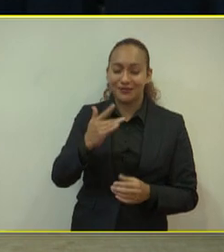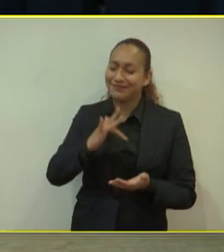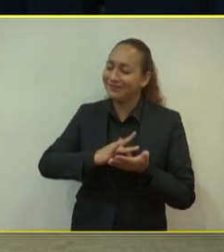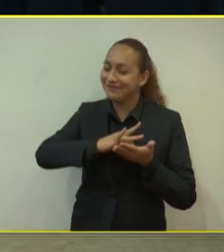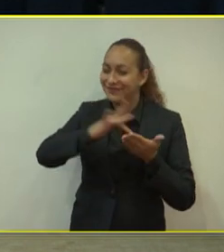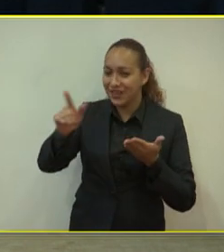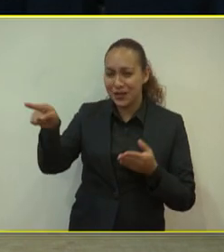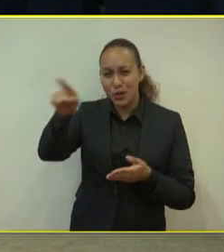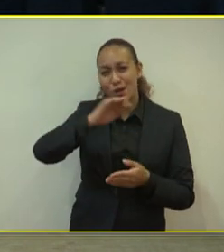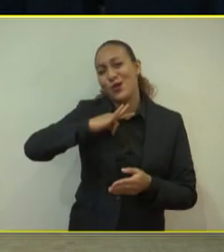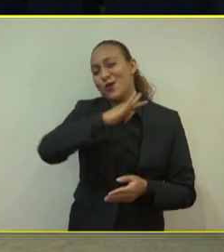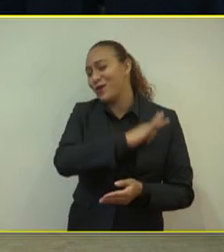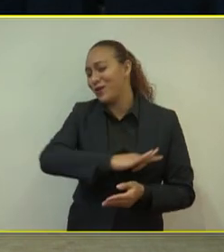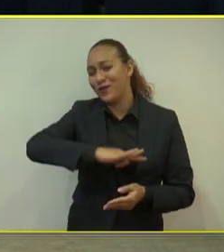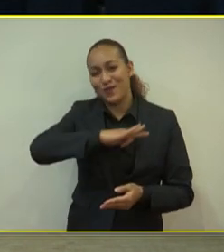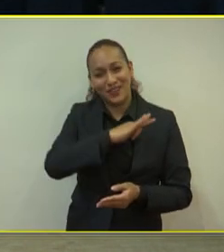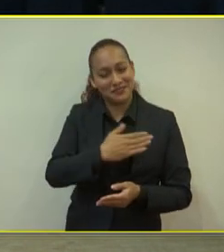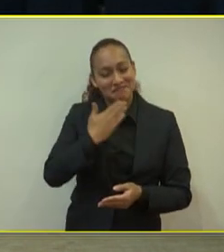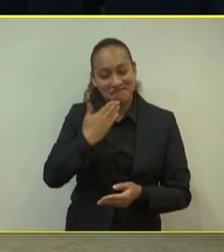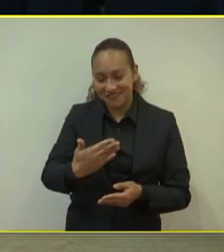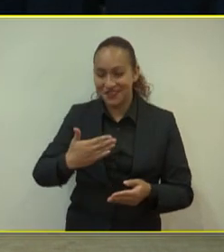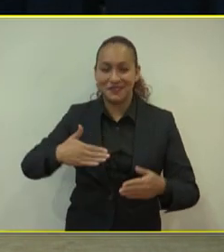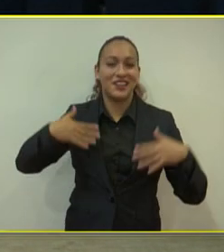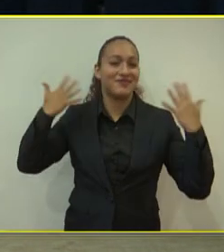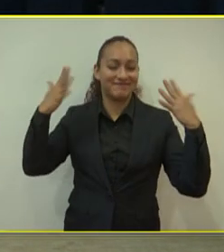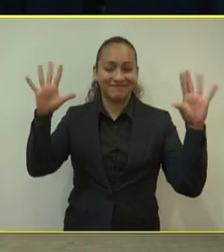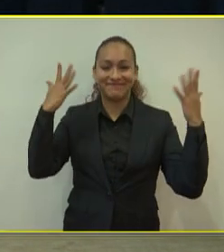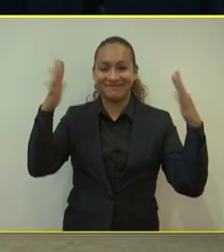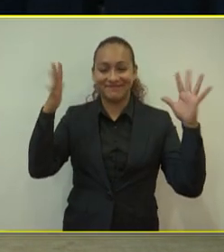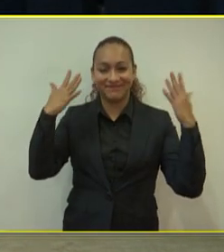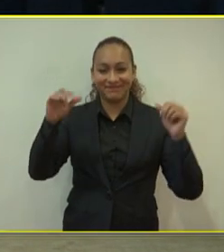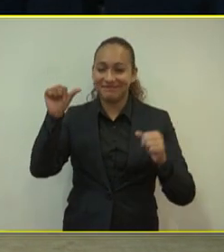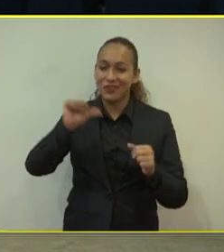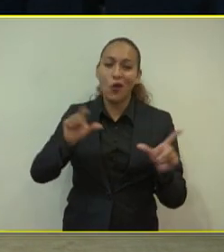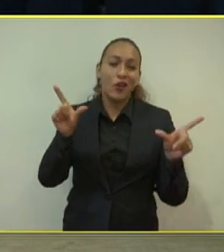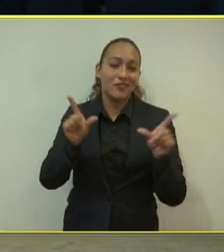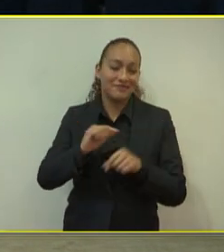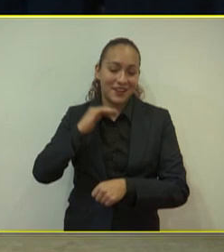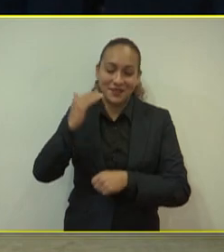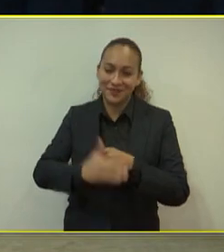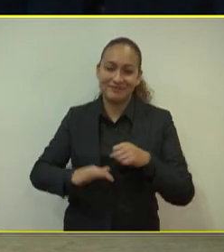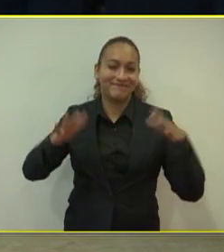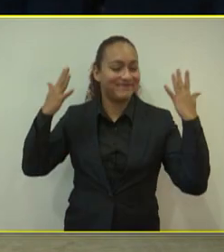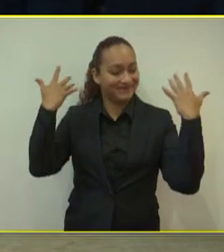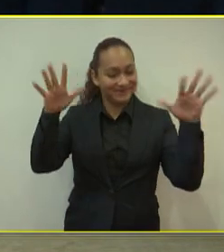y muchísimas felicidades por sus resultados. Con esto concluimos. Muchas gracias.